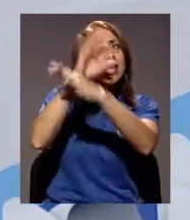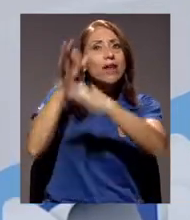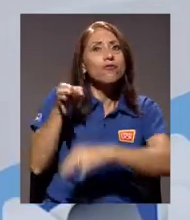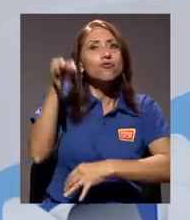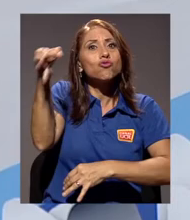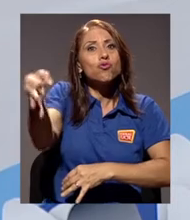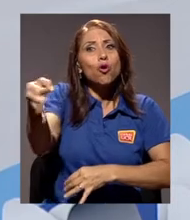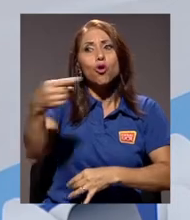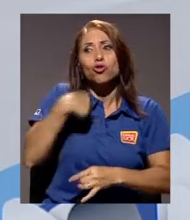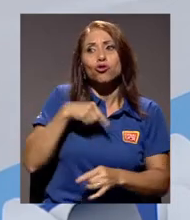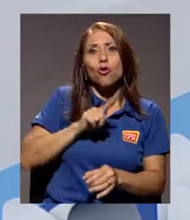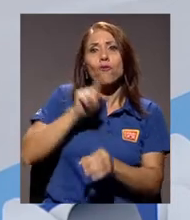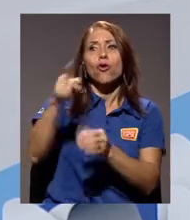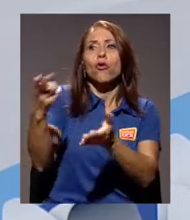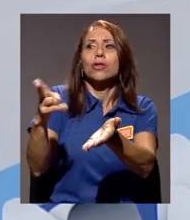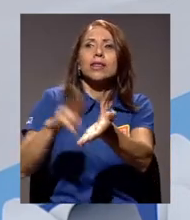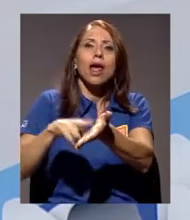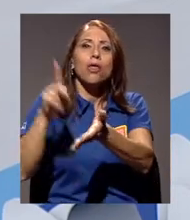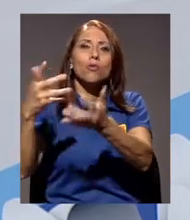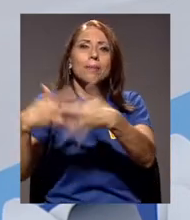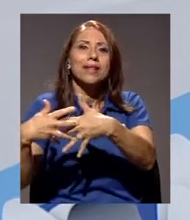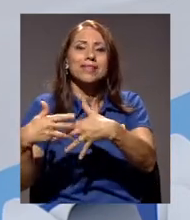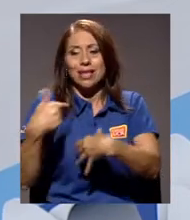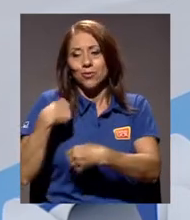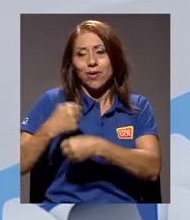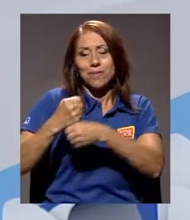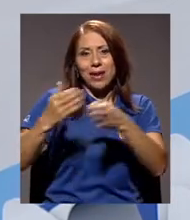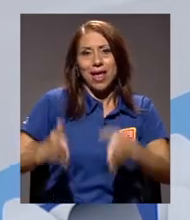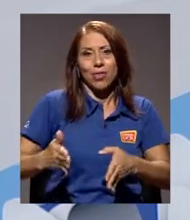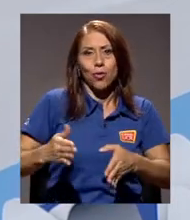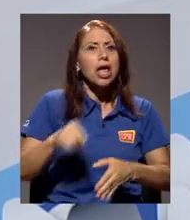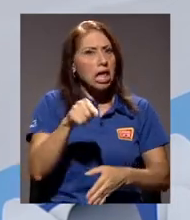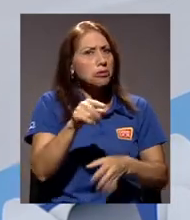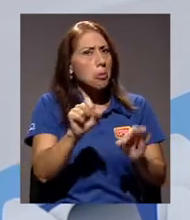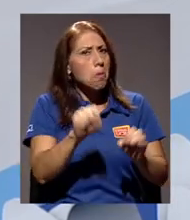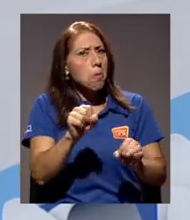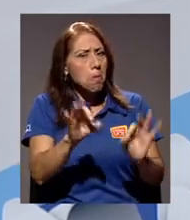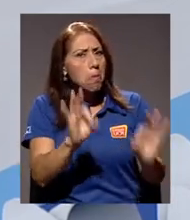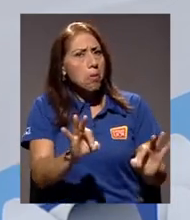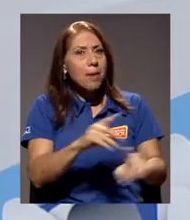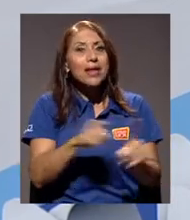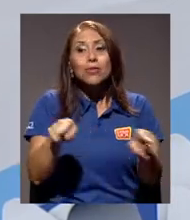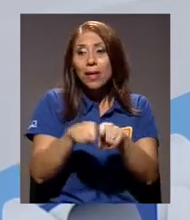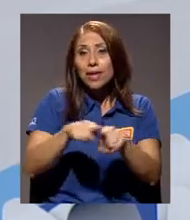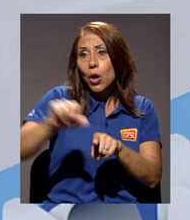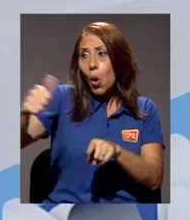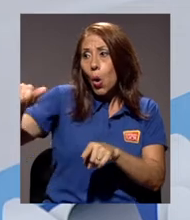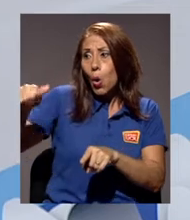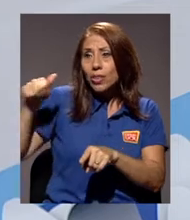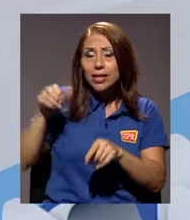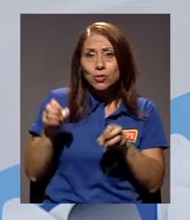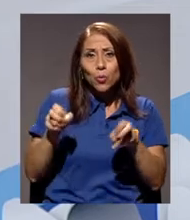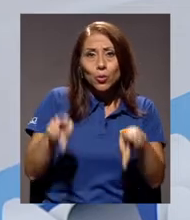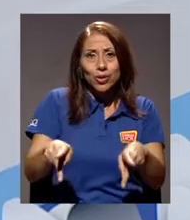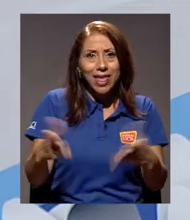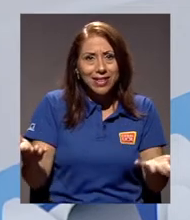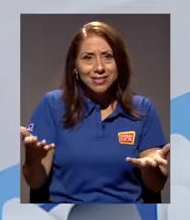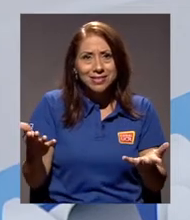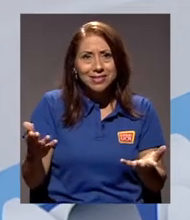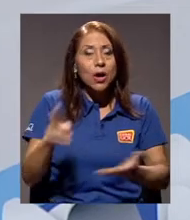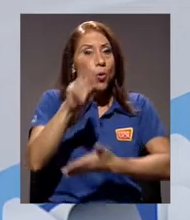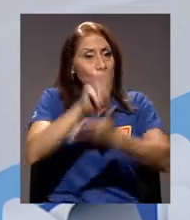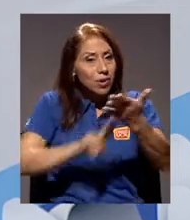nosotros creemos que eso es una posibilidad legítima pero que también hay otras oportunidades y que con las capacidades que adquieren las